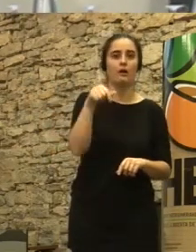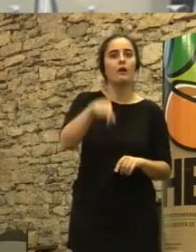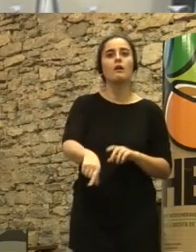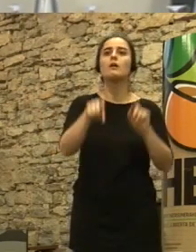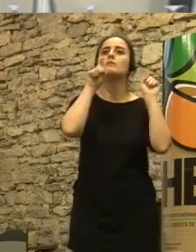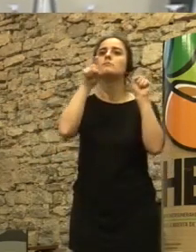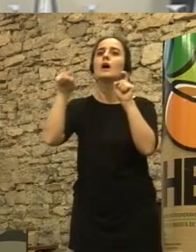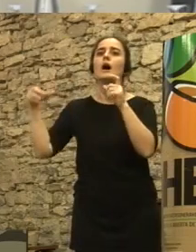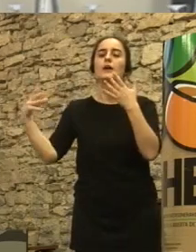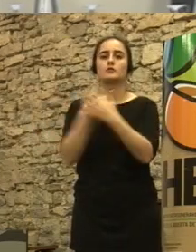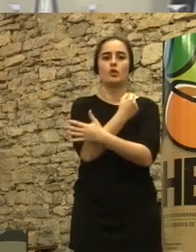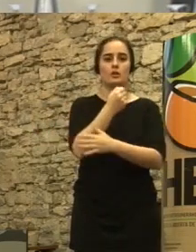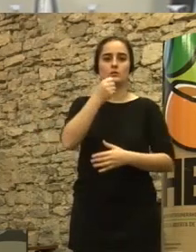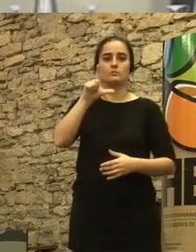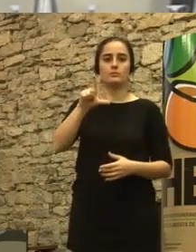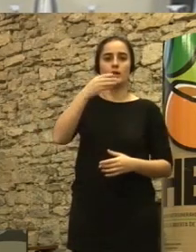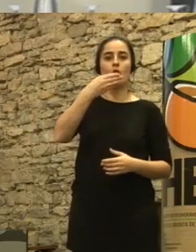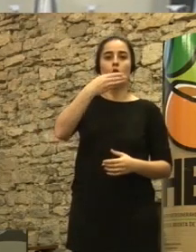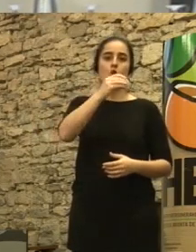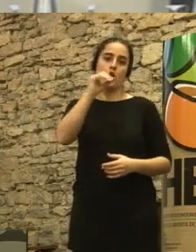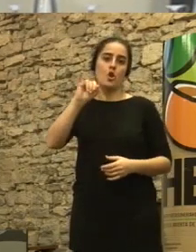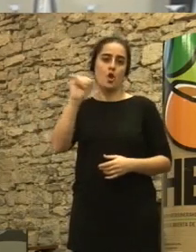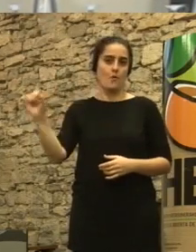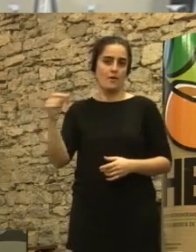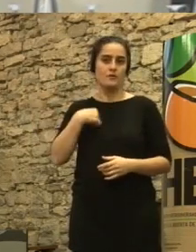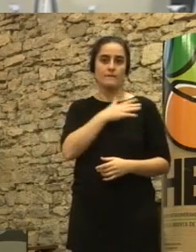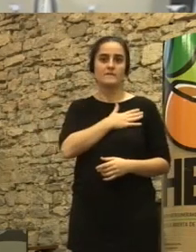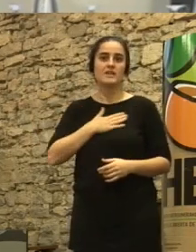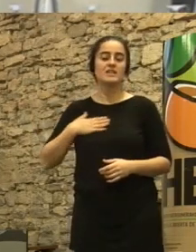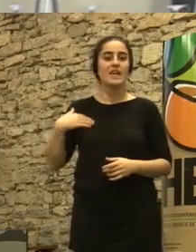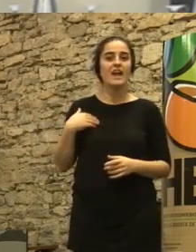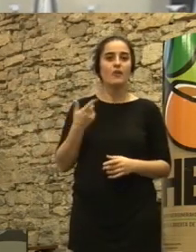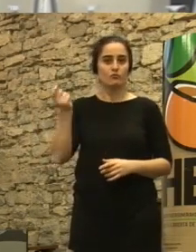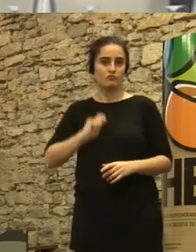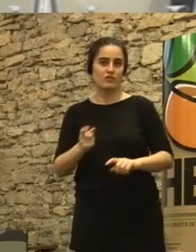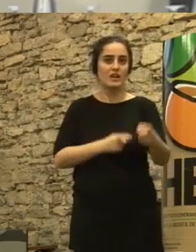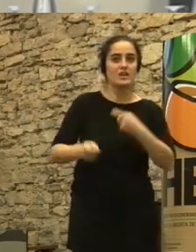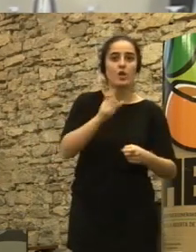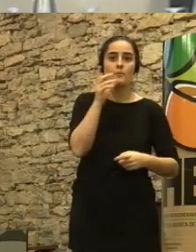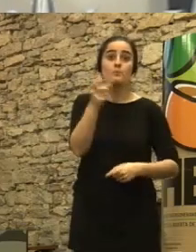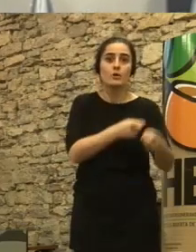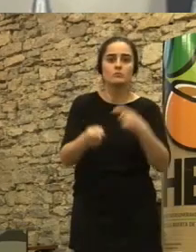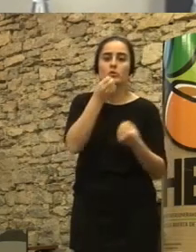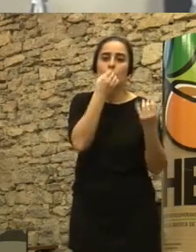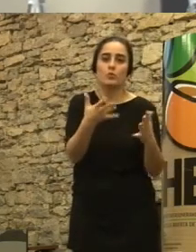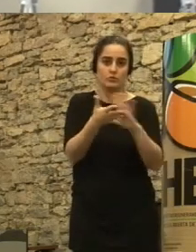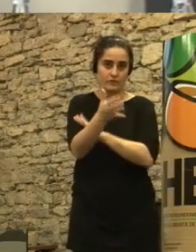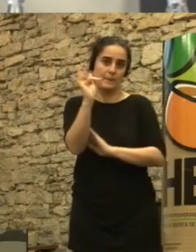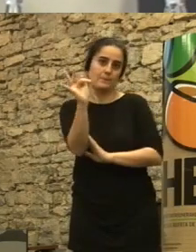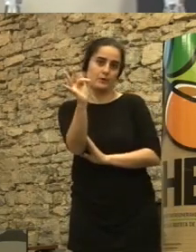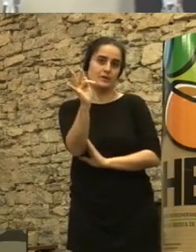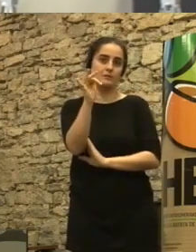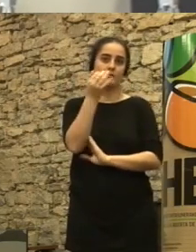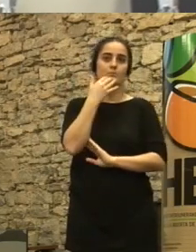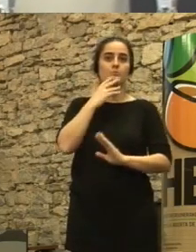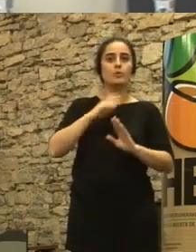todos a ser lobistas. ¿Quién quiere ser lobista? Porque yo quiero ser lobista, porque el lobby bueno es bueno. Caminar por los pasillos